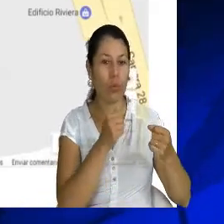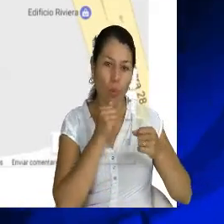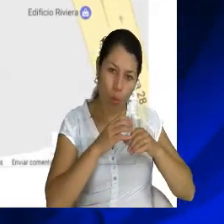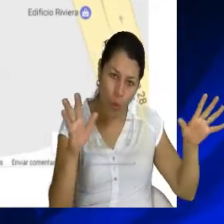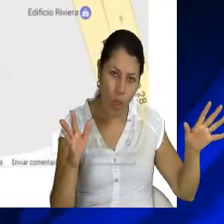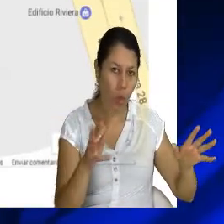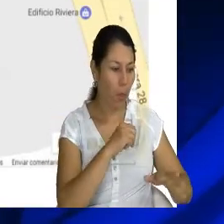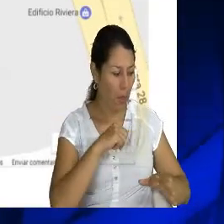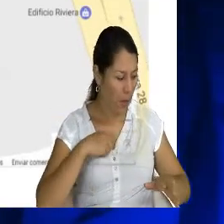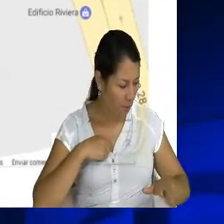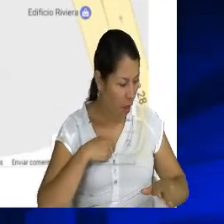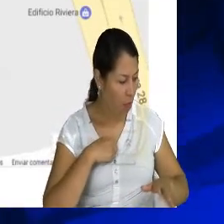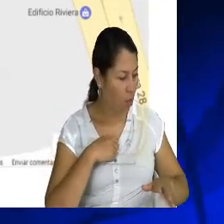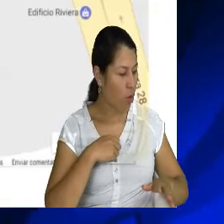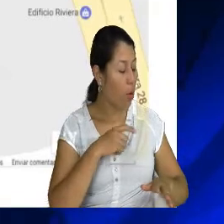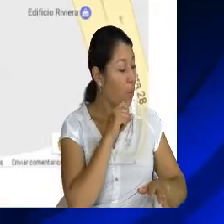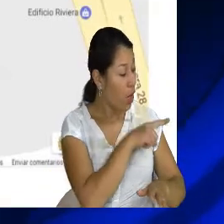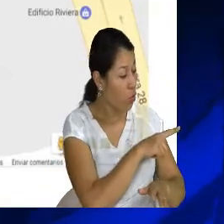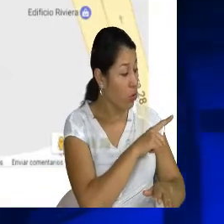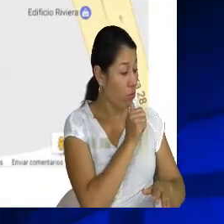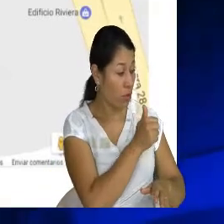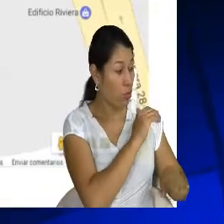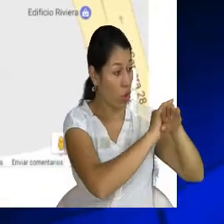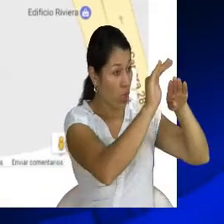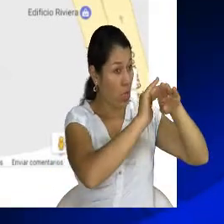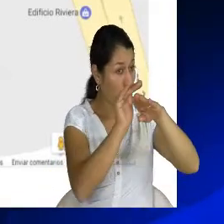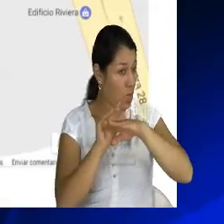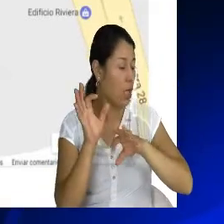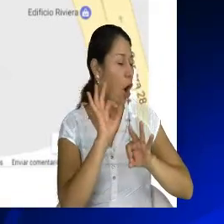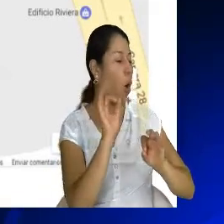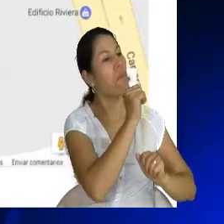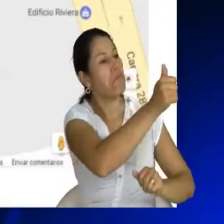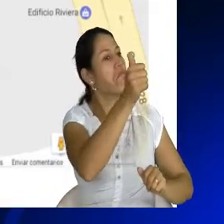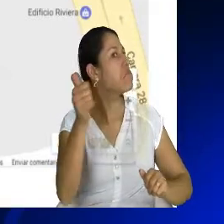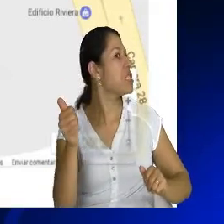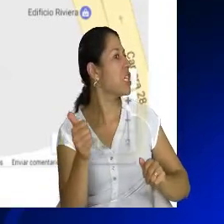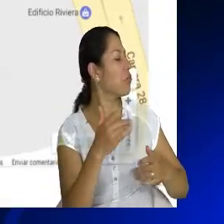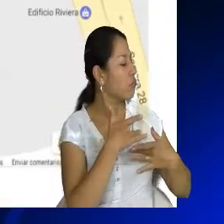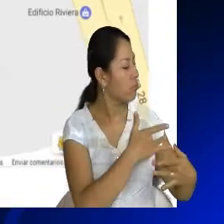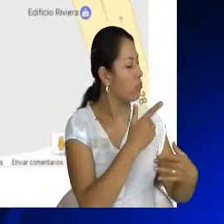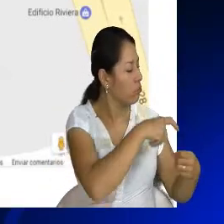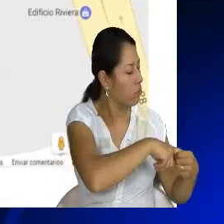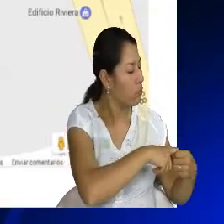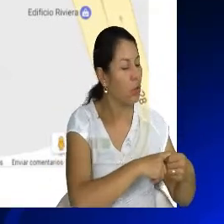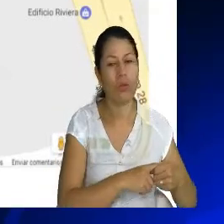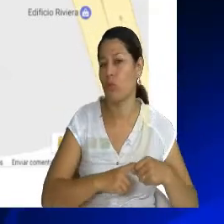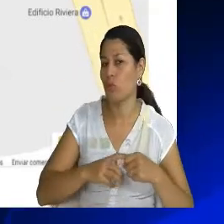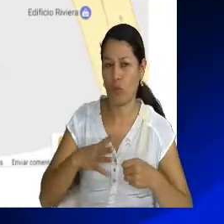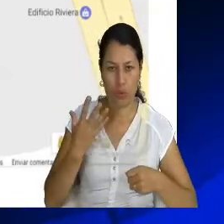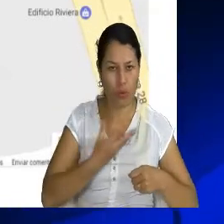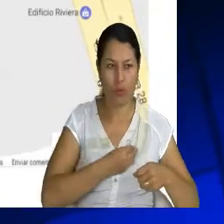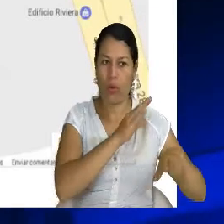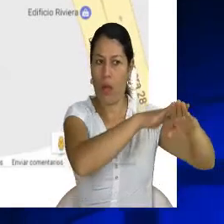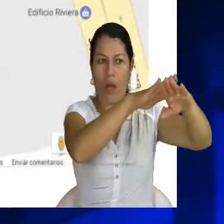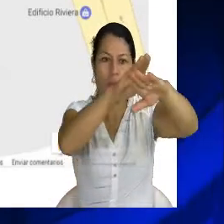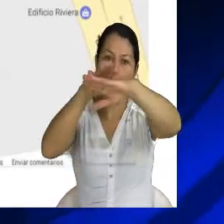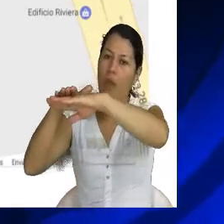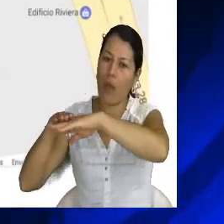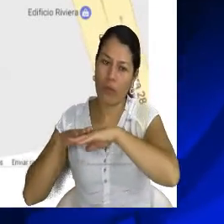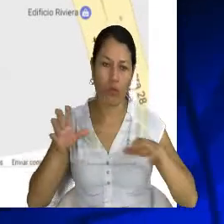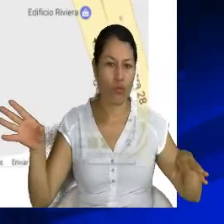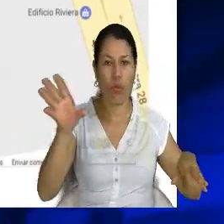es el aniversario o esto era invitacional? No, nosotros convocamos a todas las instituciones de educativas del